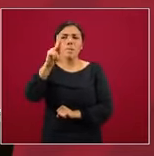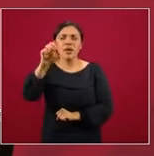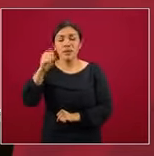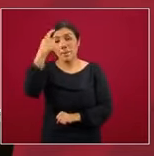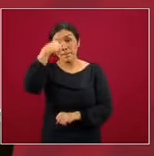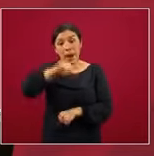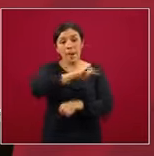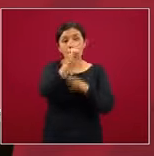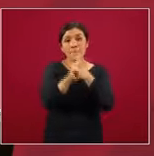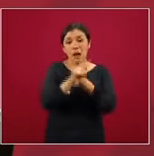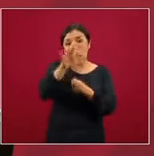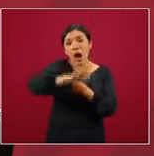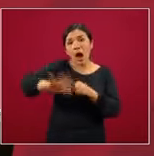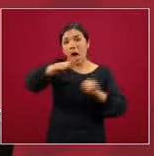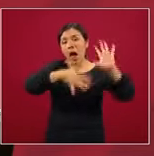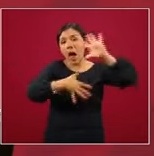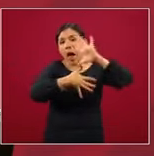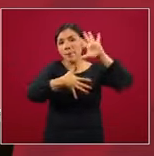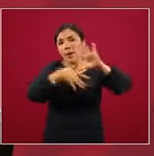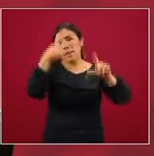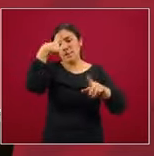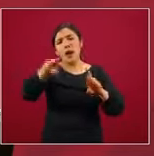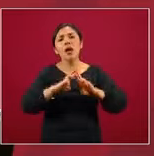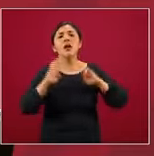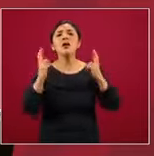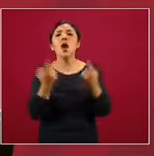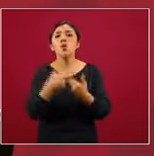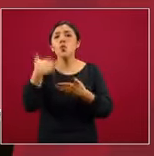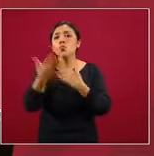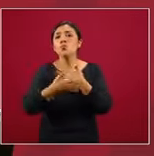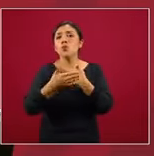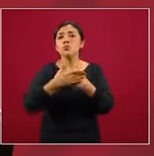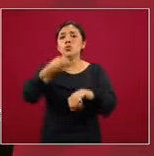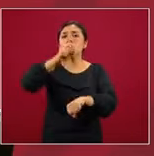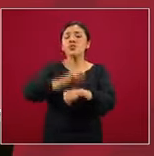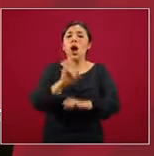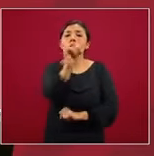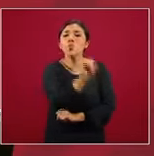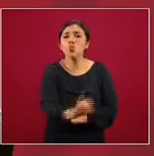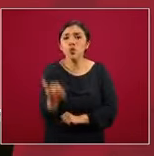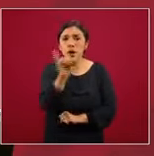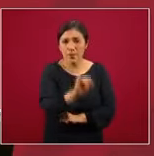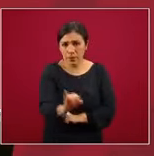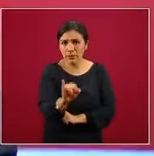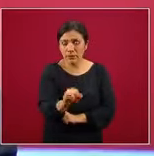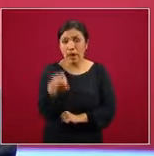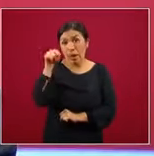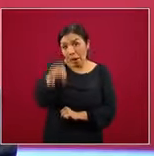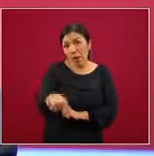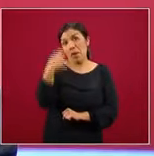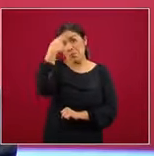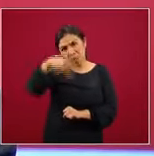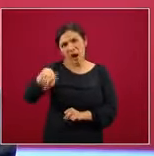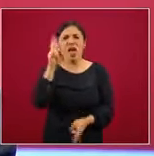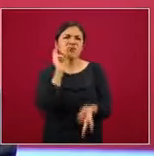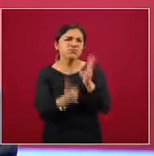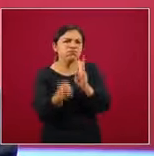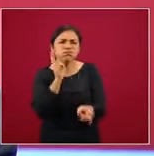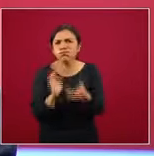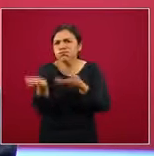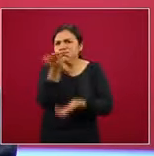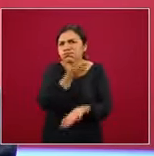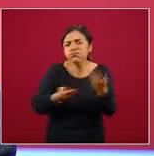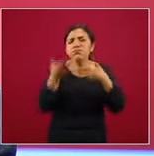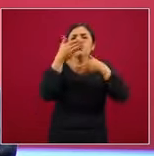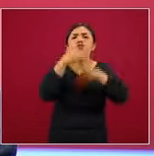los países de la región de América, a una reunión que tendremos el próximo jueves, en donde se comentará